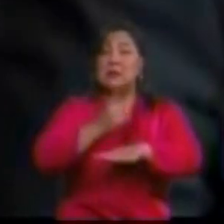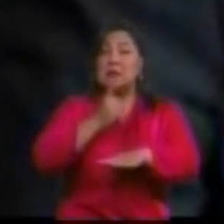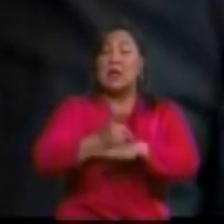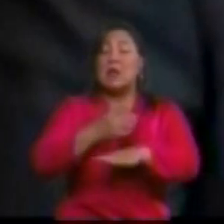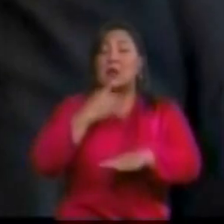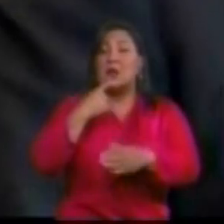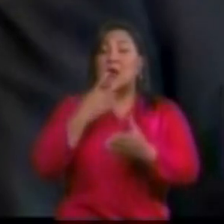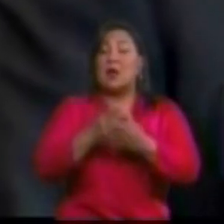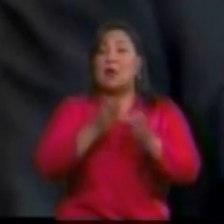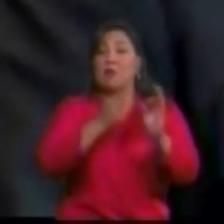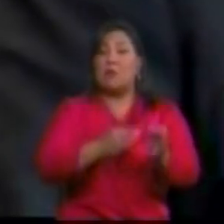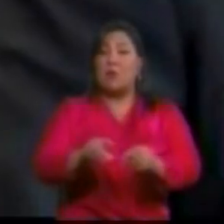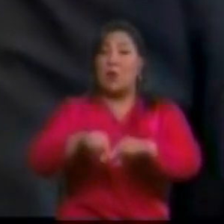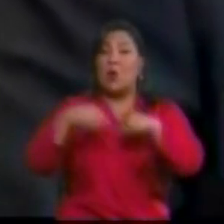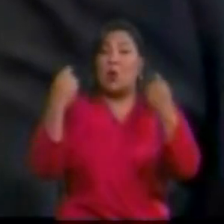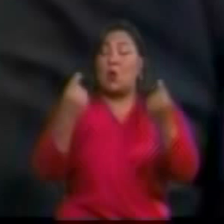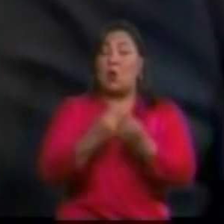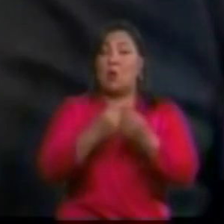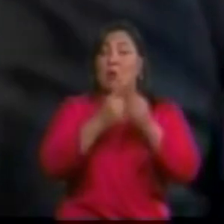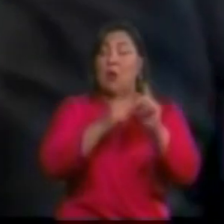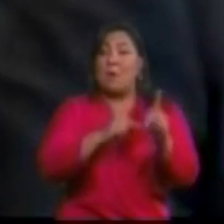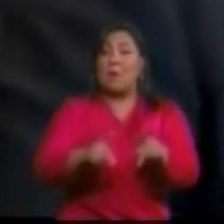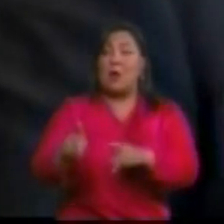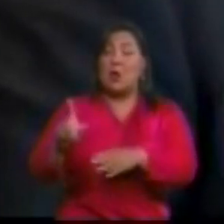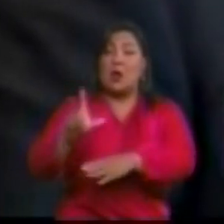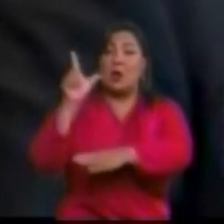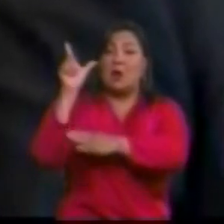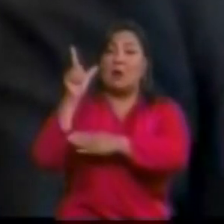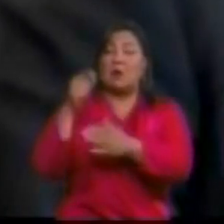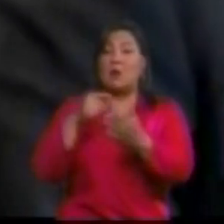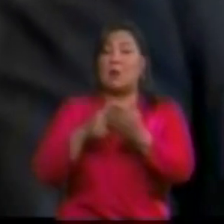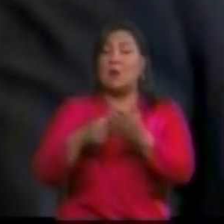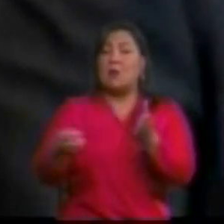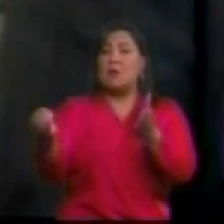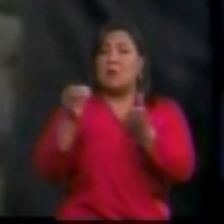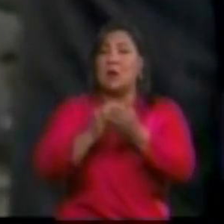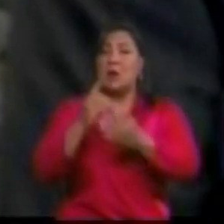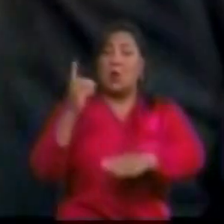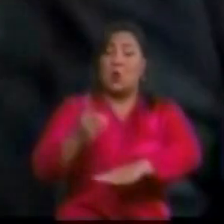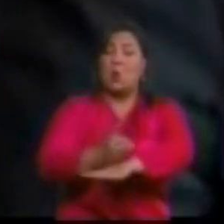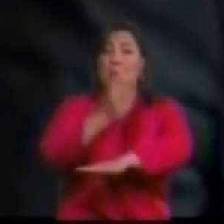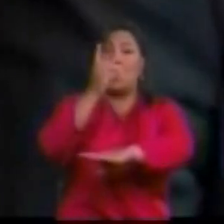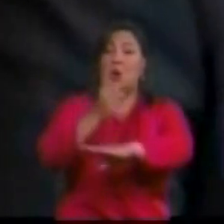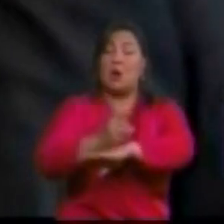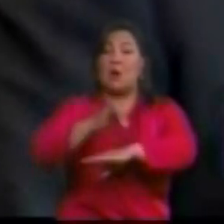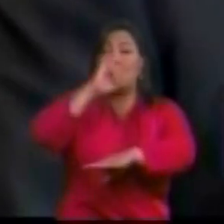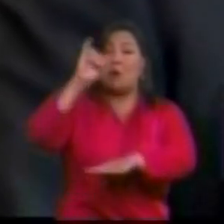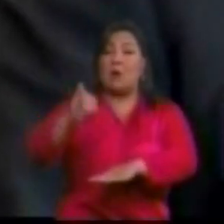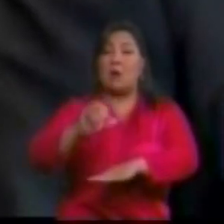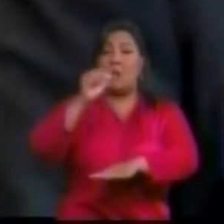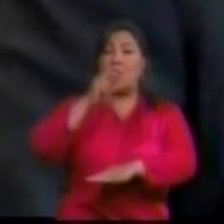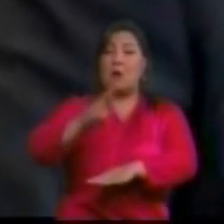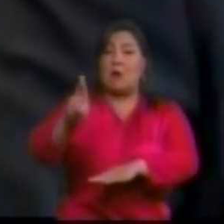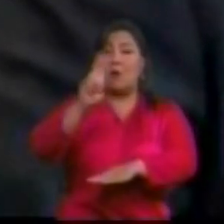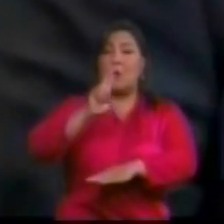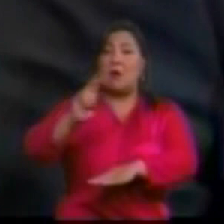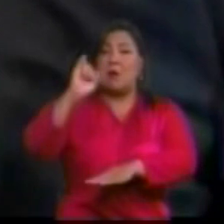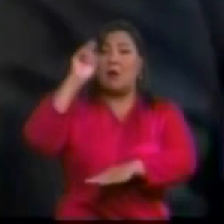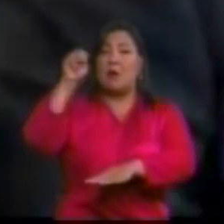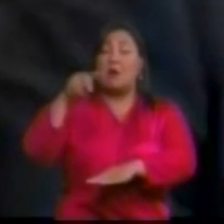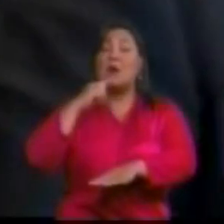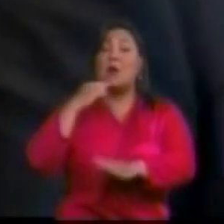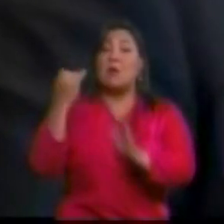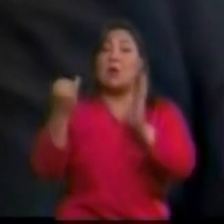multipartidista que conformó este pleno legislativo. Su comparecencia duró más de una hora. Y Jarrín habló de que se ha identificado